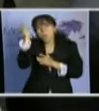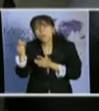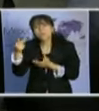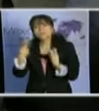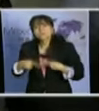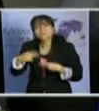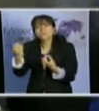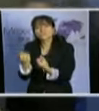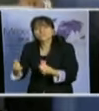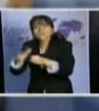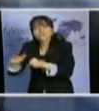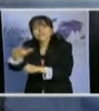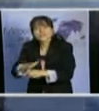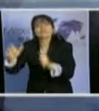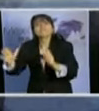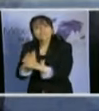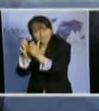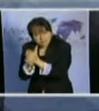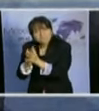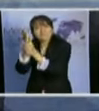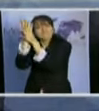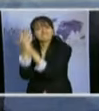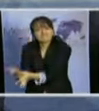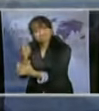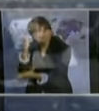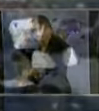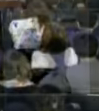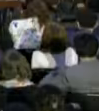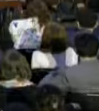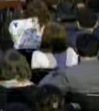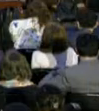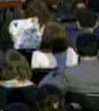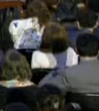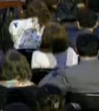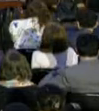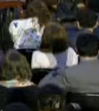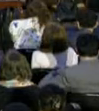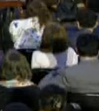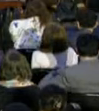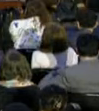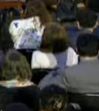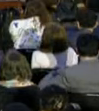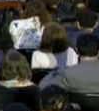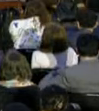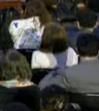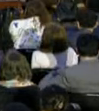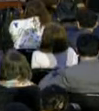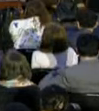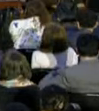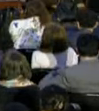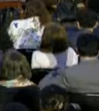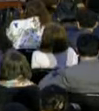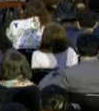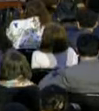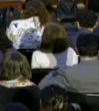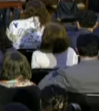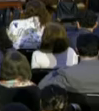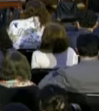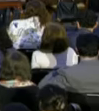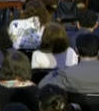presentes hablan en este libro de los aprendizajes que en materia de política exterior tiene la sociedad